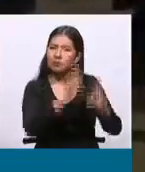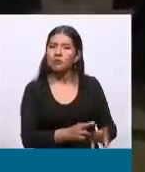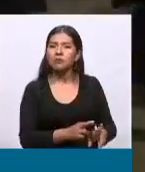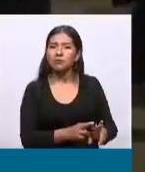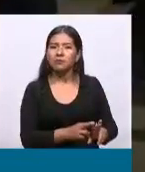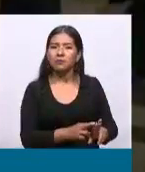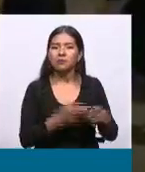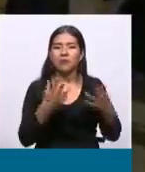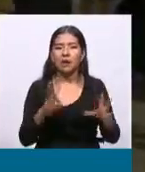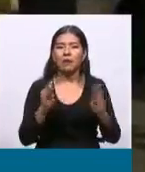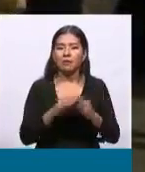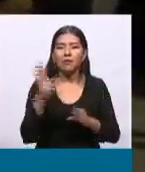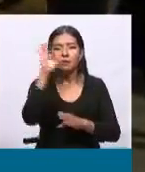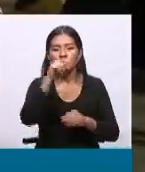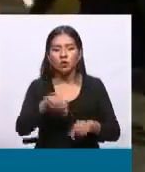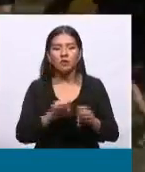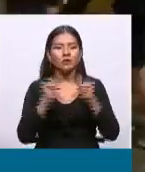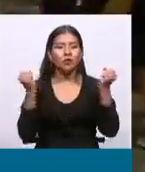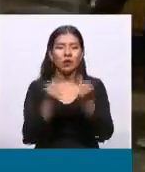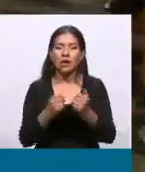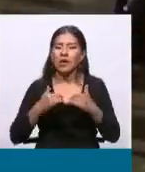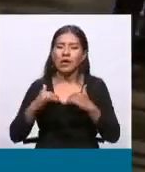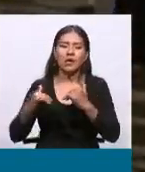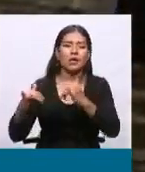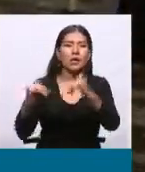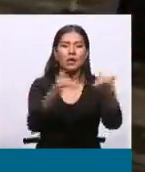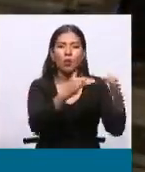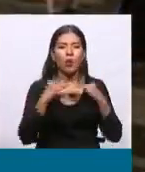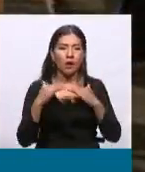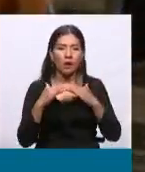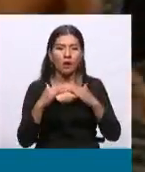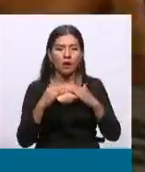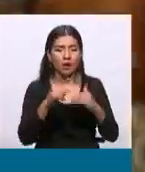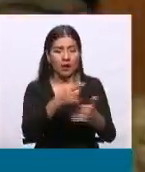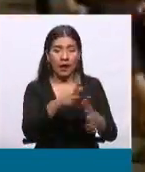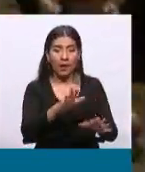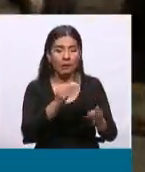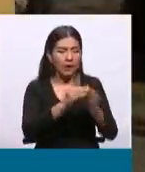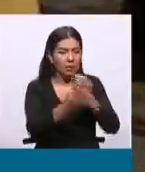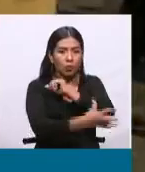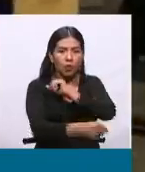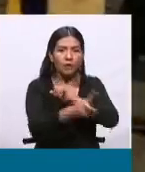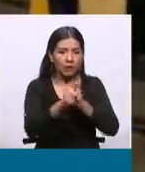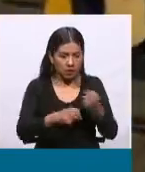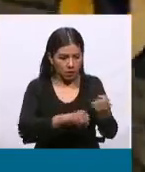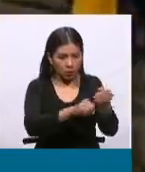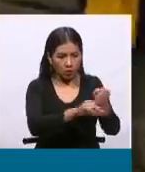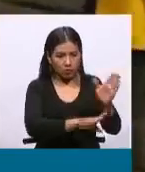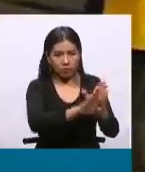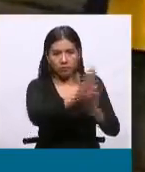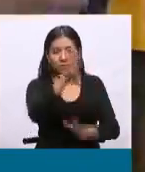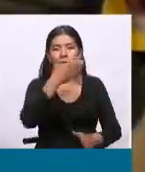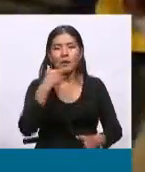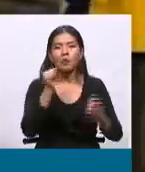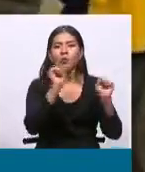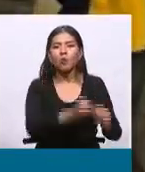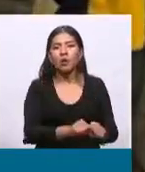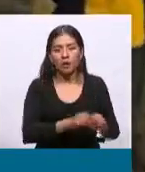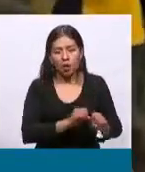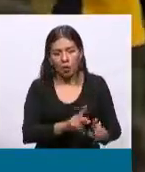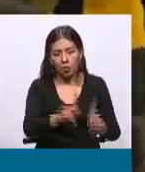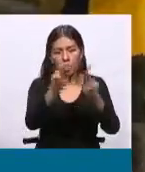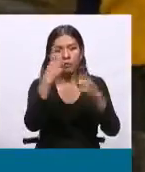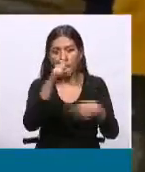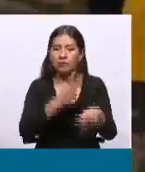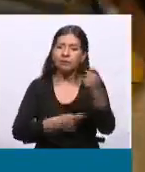donde estamos buscando la igualdad social, el que menos tiene, tiene que tener las mejores oportunidades para poder salir a